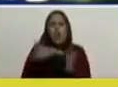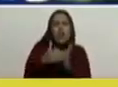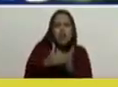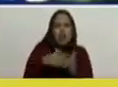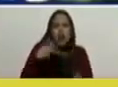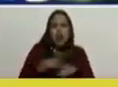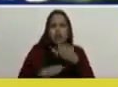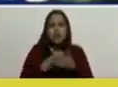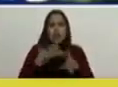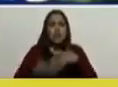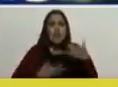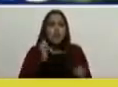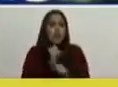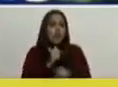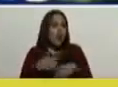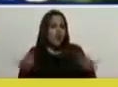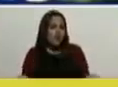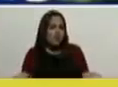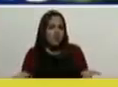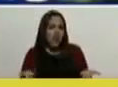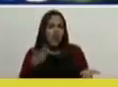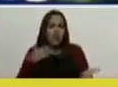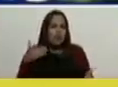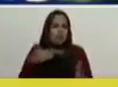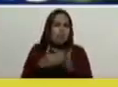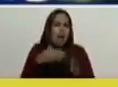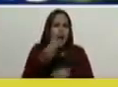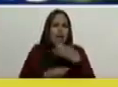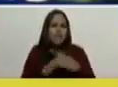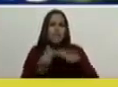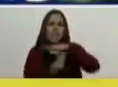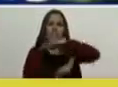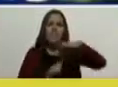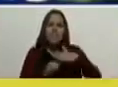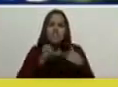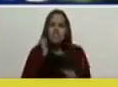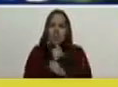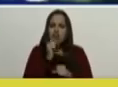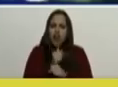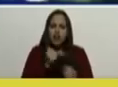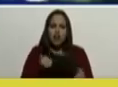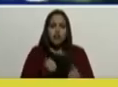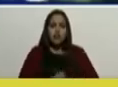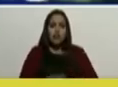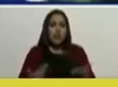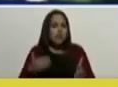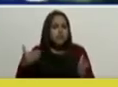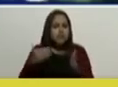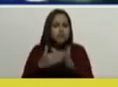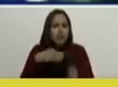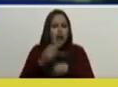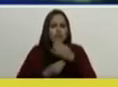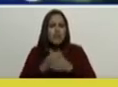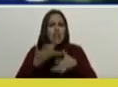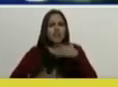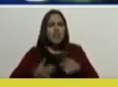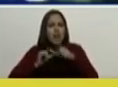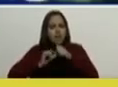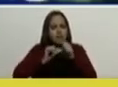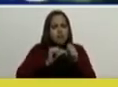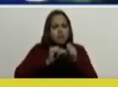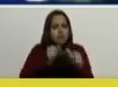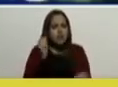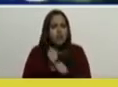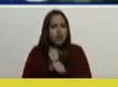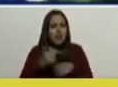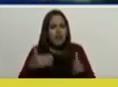una agenda de trabajo? ¿Qué nos impide tener una arquitectura básica de funcionamiento? ¿Qué nos impide tener un cronograma permanente? ¿Qué